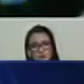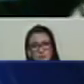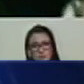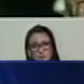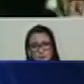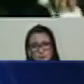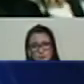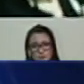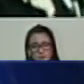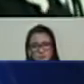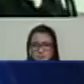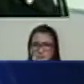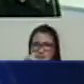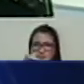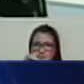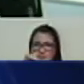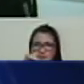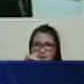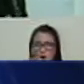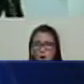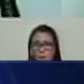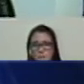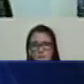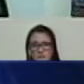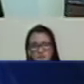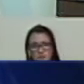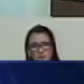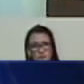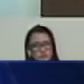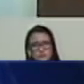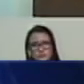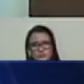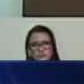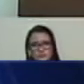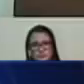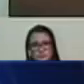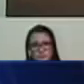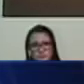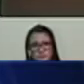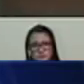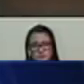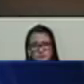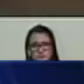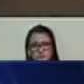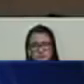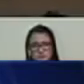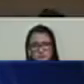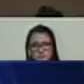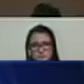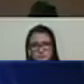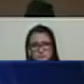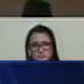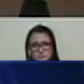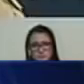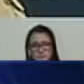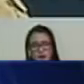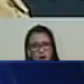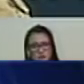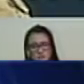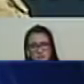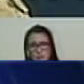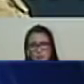final. En Honduras, donde hubo un gigantesco fraude, todavía no sabemos cuál es el informe final de la elección del presidente de la